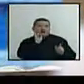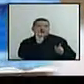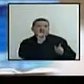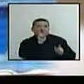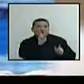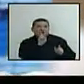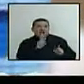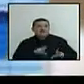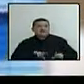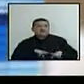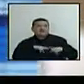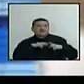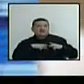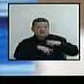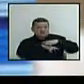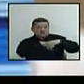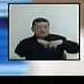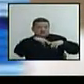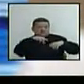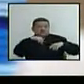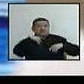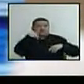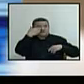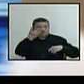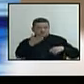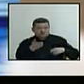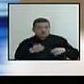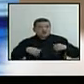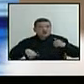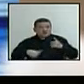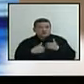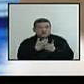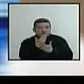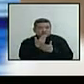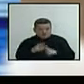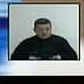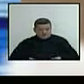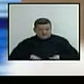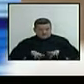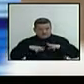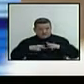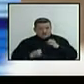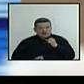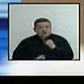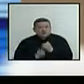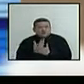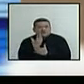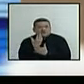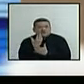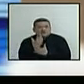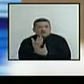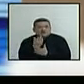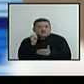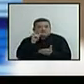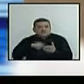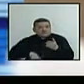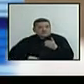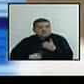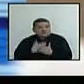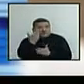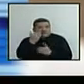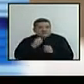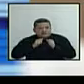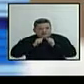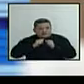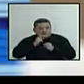de vida y de resurrección, comienzo de una nueva realidad humana, inicio de una nueva